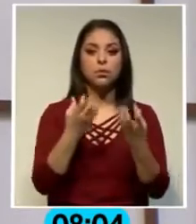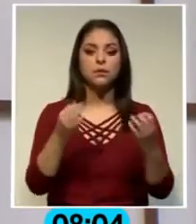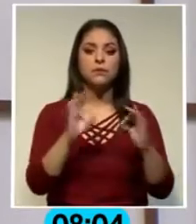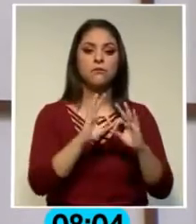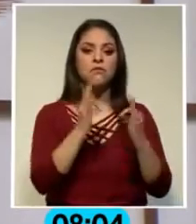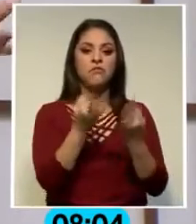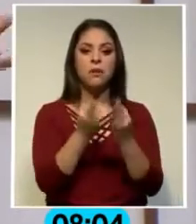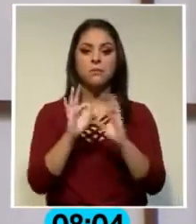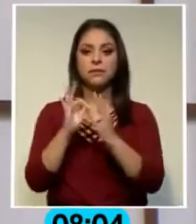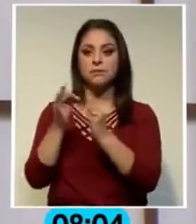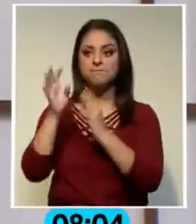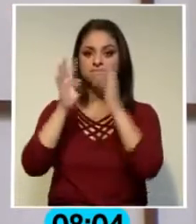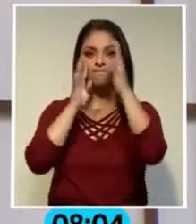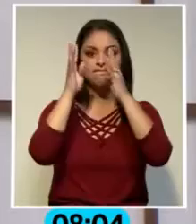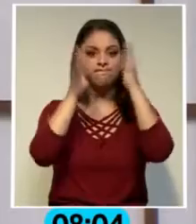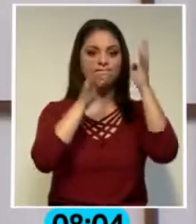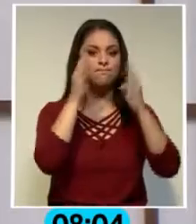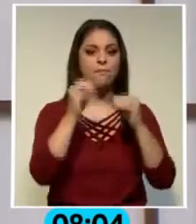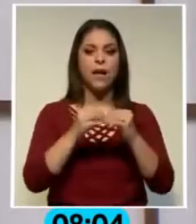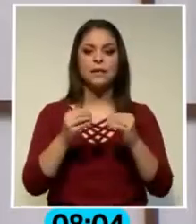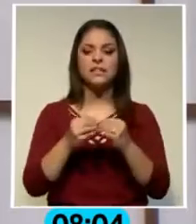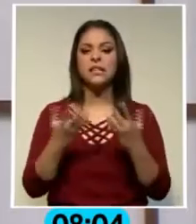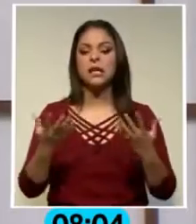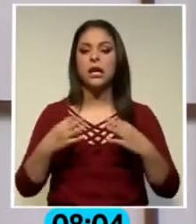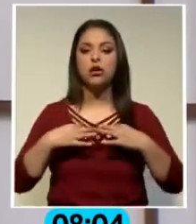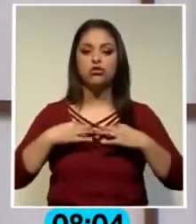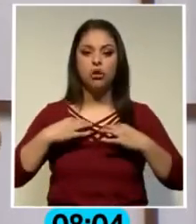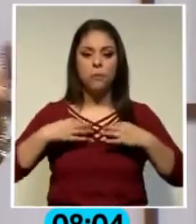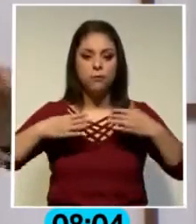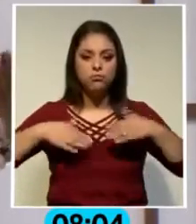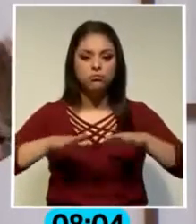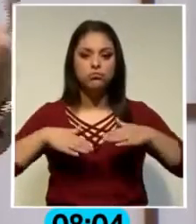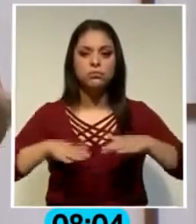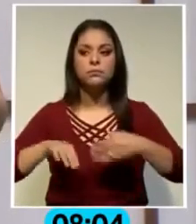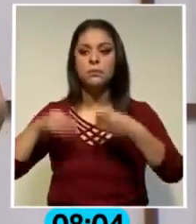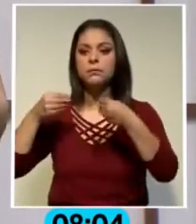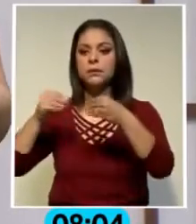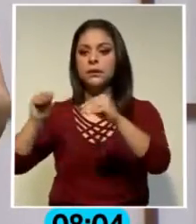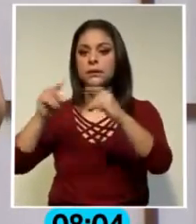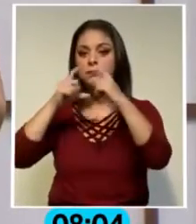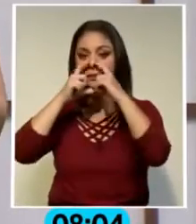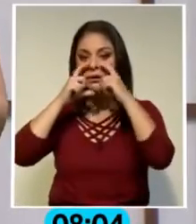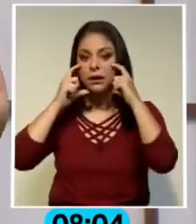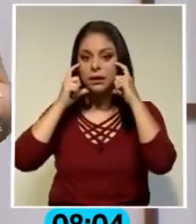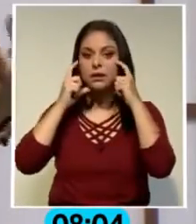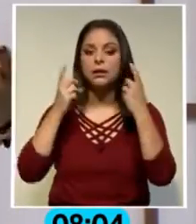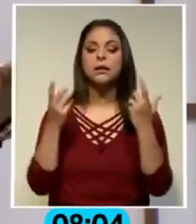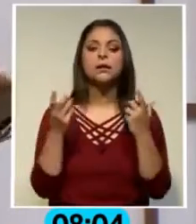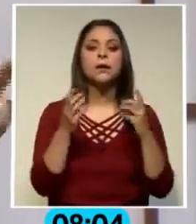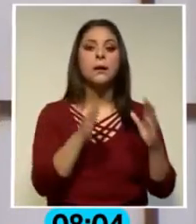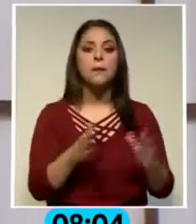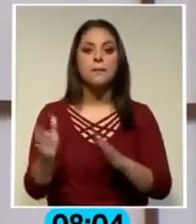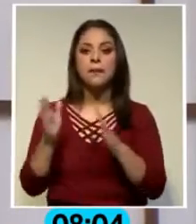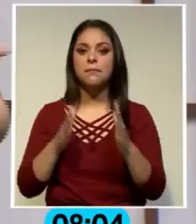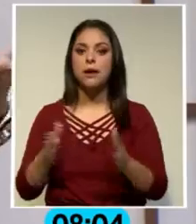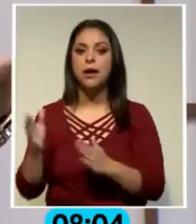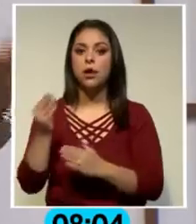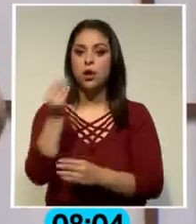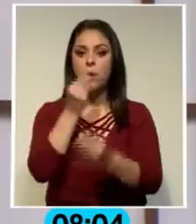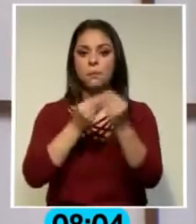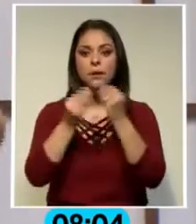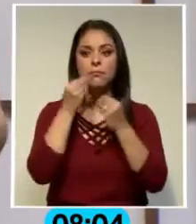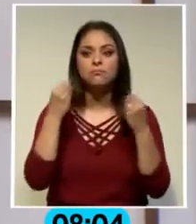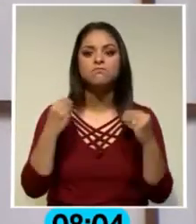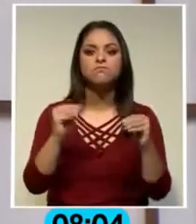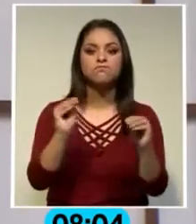y hacen cosas lindísimas, desde coser ropas, vender mascarillas, preparar alimentos deliciosos.